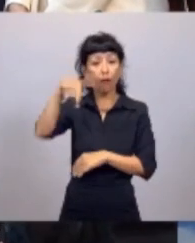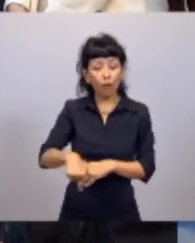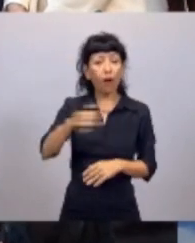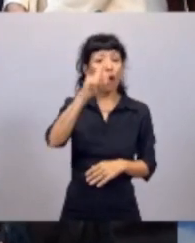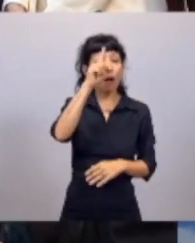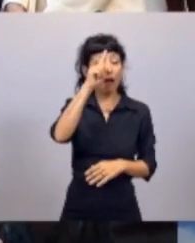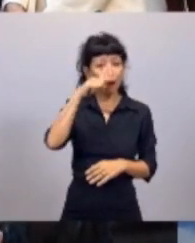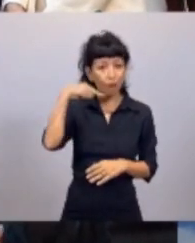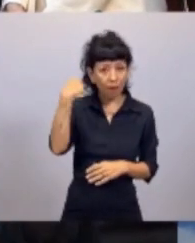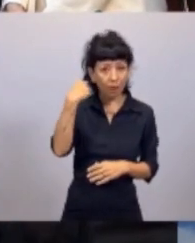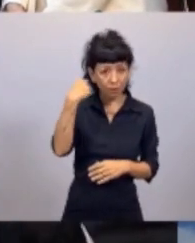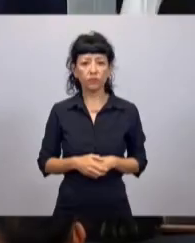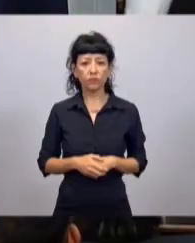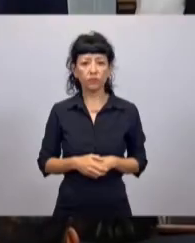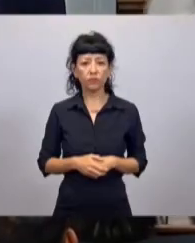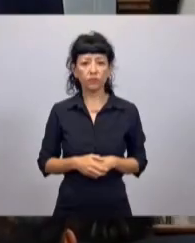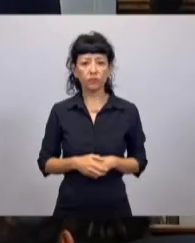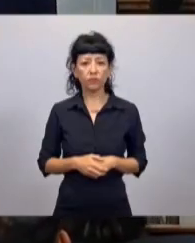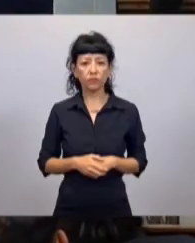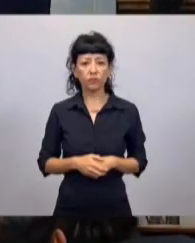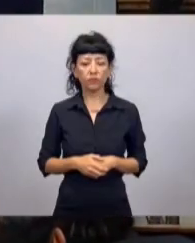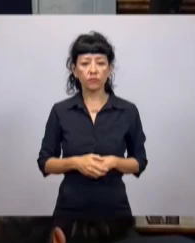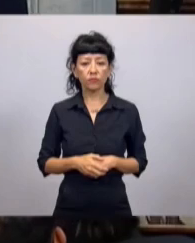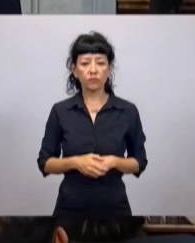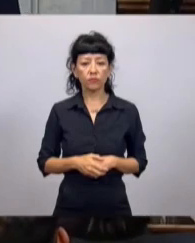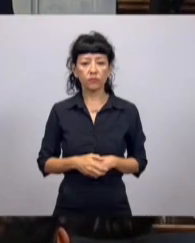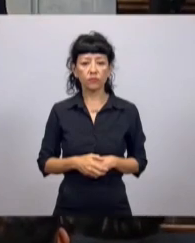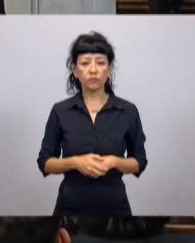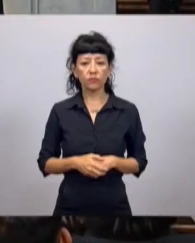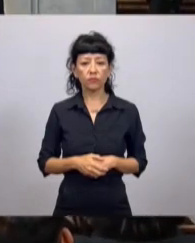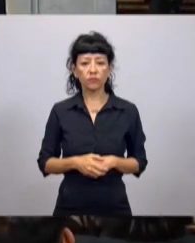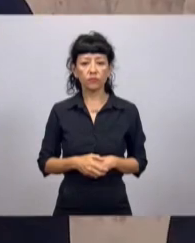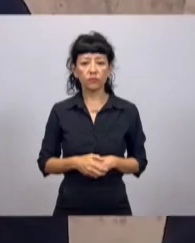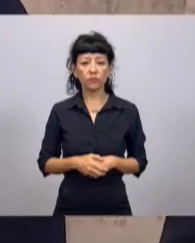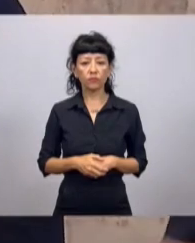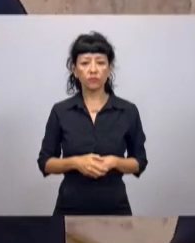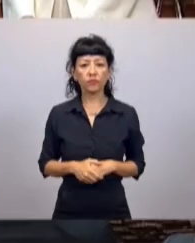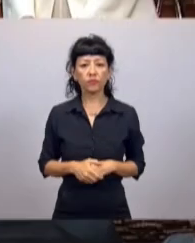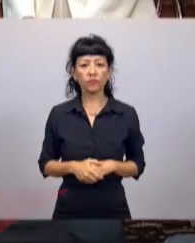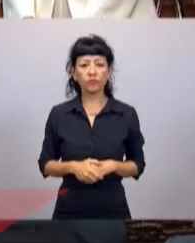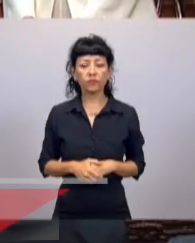al Estado argentino en presencia de sus predecesores alber fáez y fáez